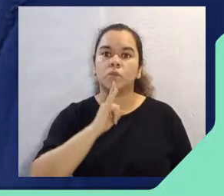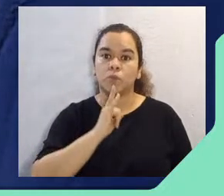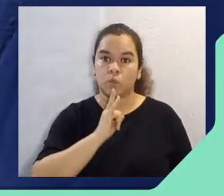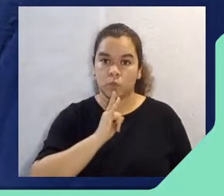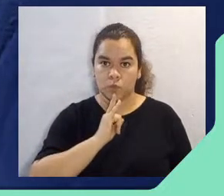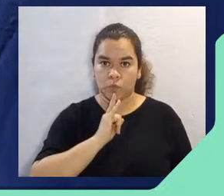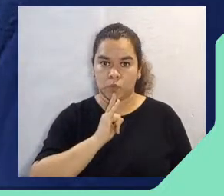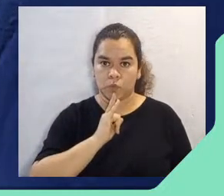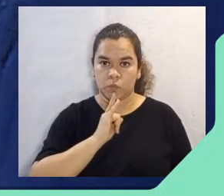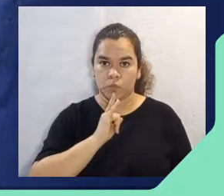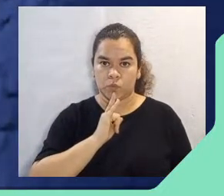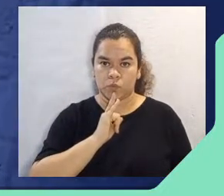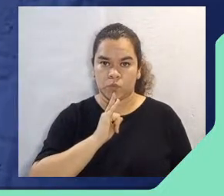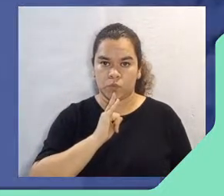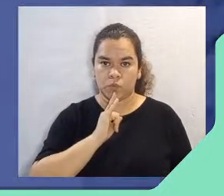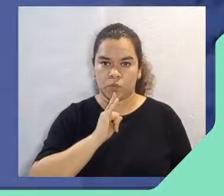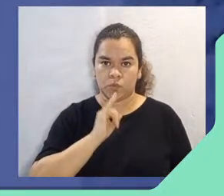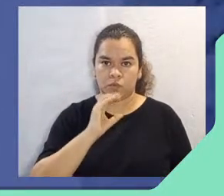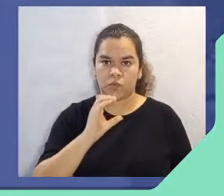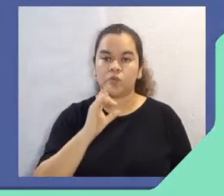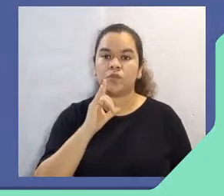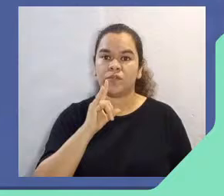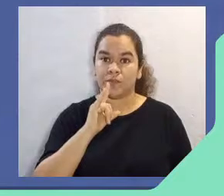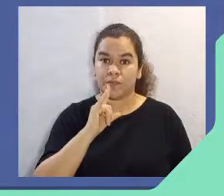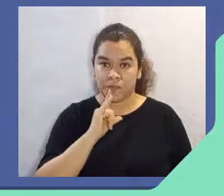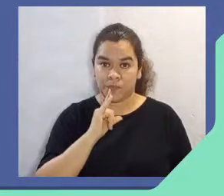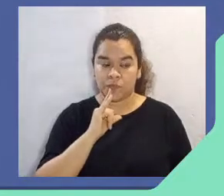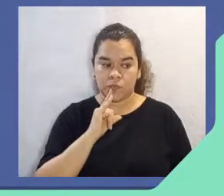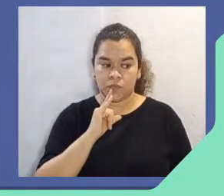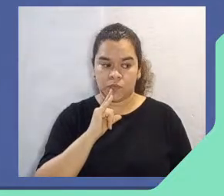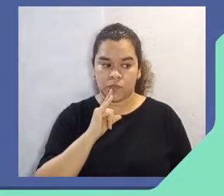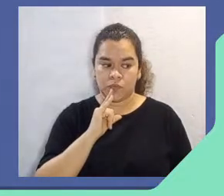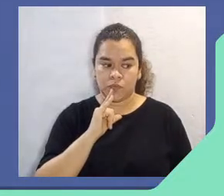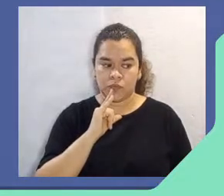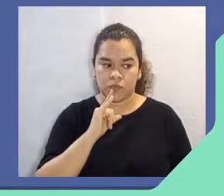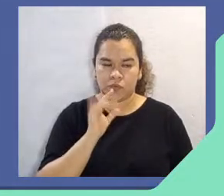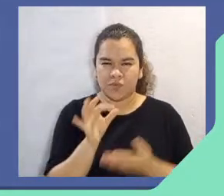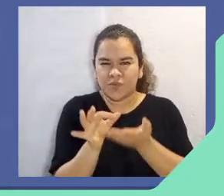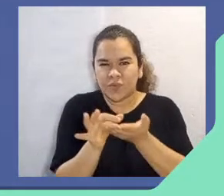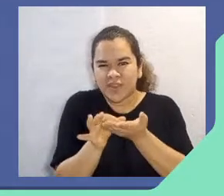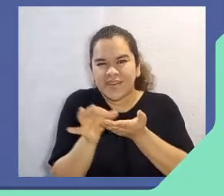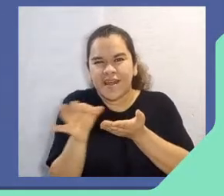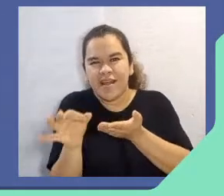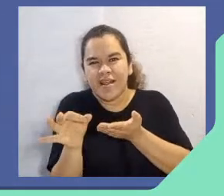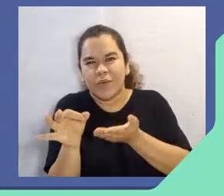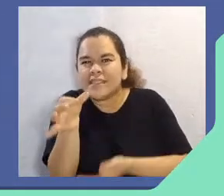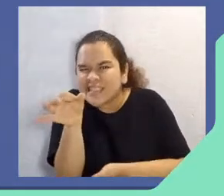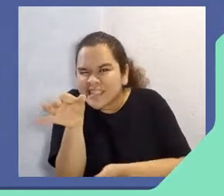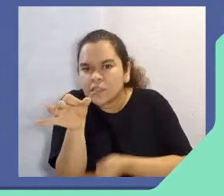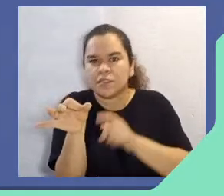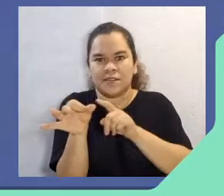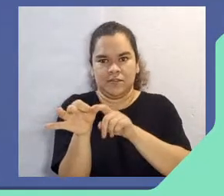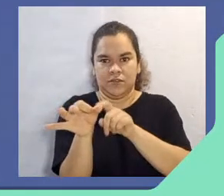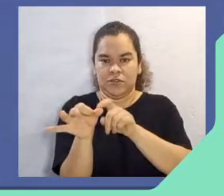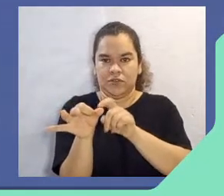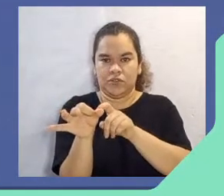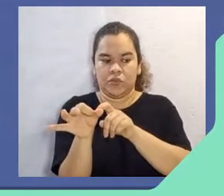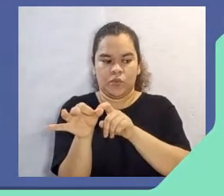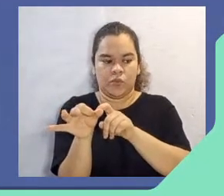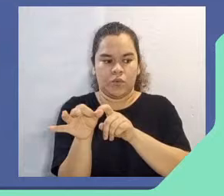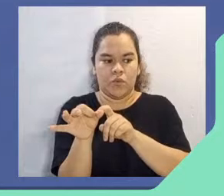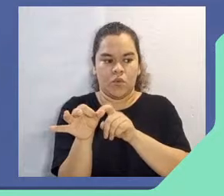la capital, que es una pequeña localidad, algo curioso, digamos, distinto a otras provincias, la ciudad de Rawson, tenemos el